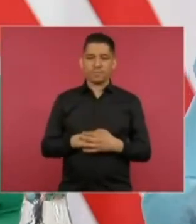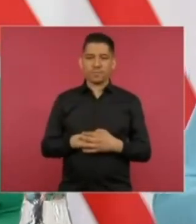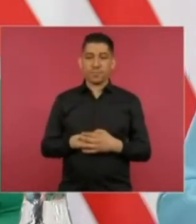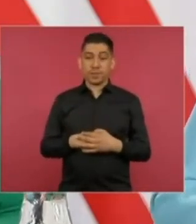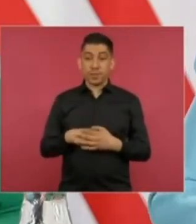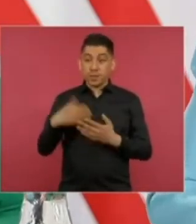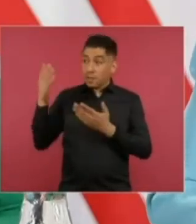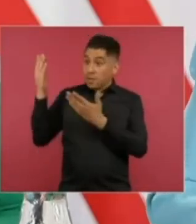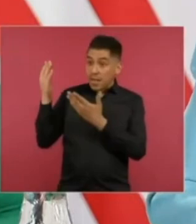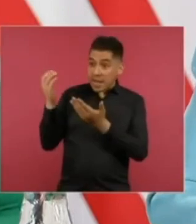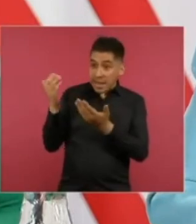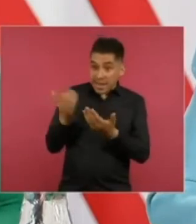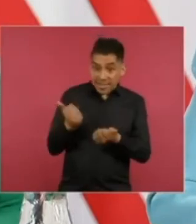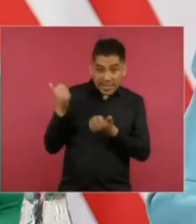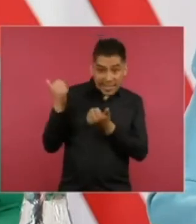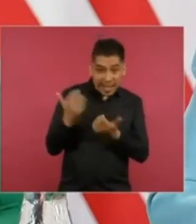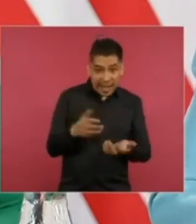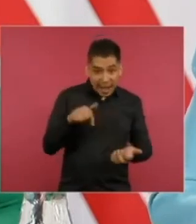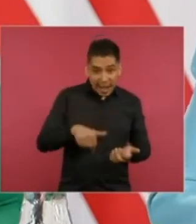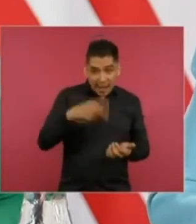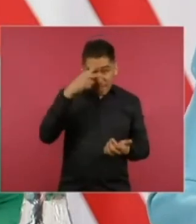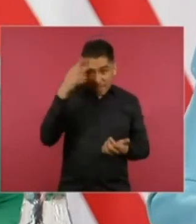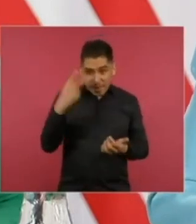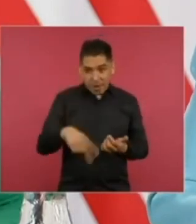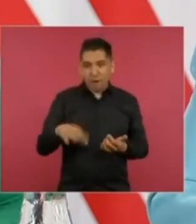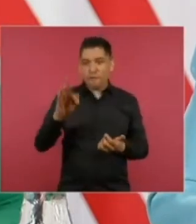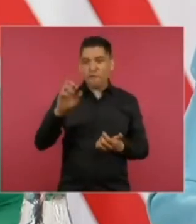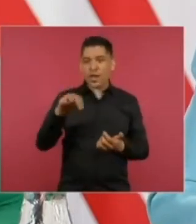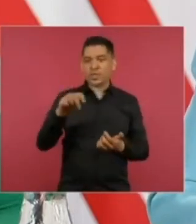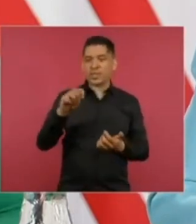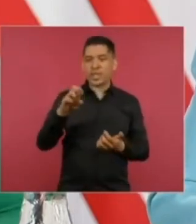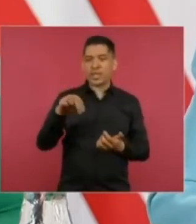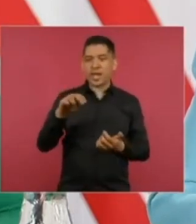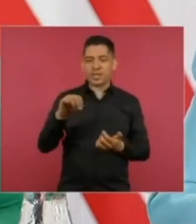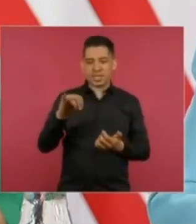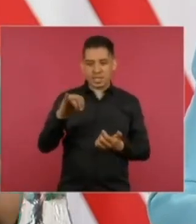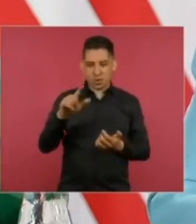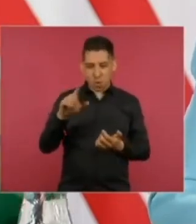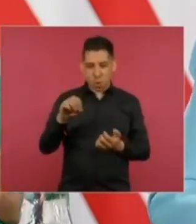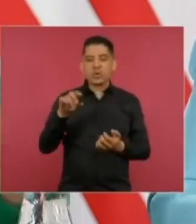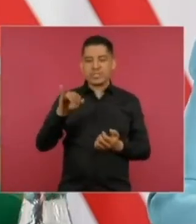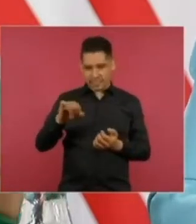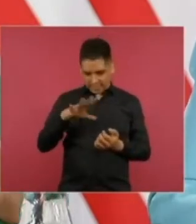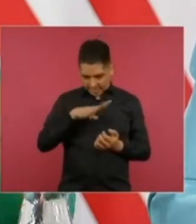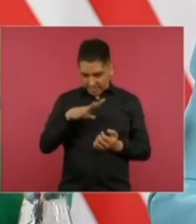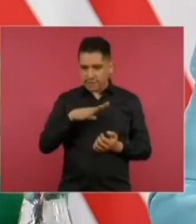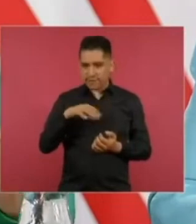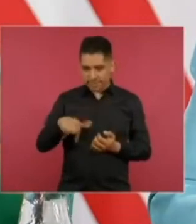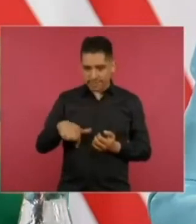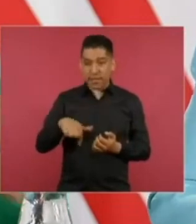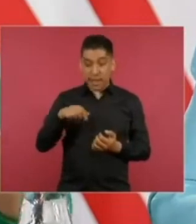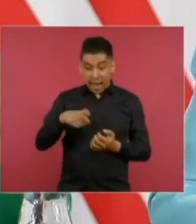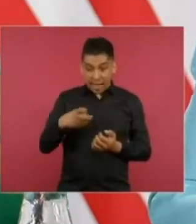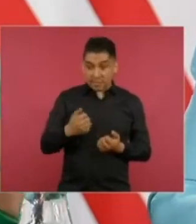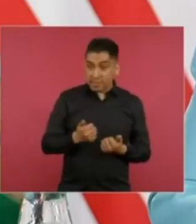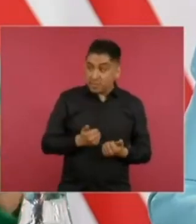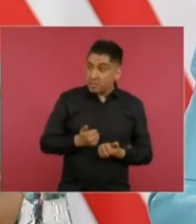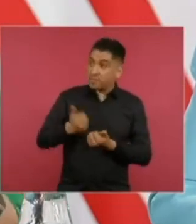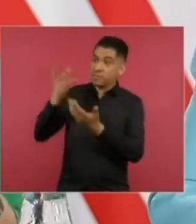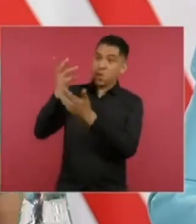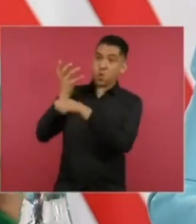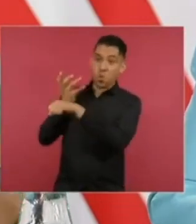llegada a México de fentanilo, y sí, efectivamente, pasa hacia Estados Unidos. Pero insisto que México no